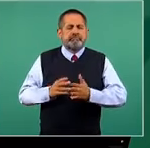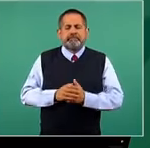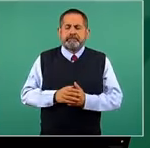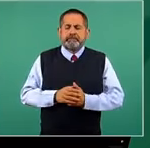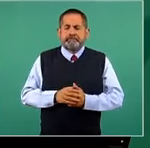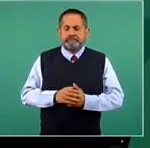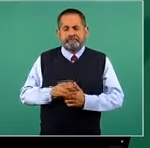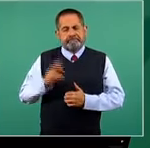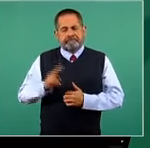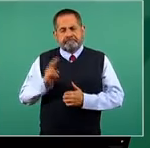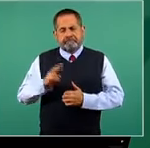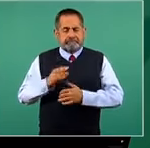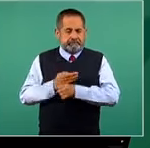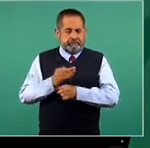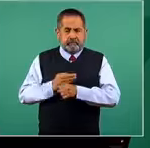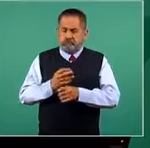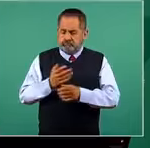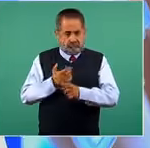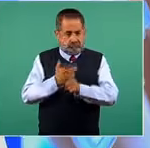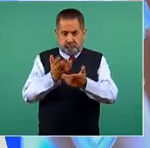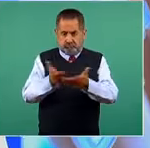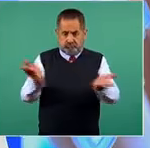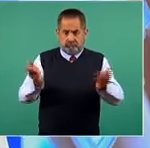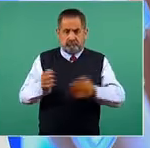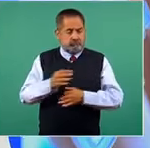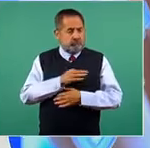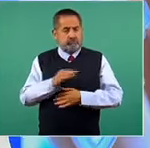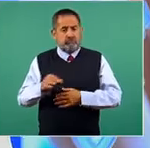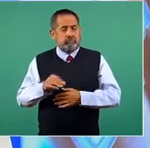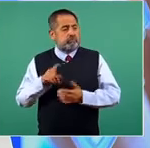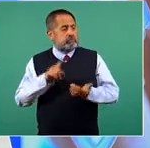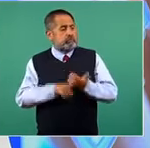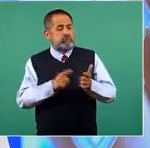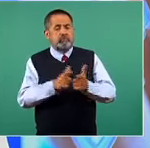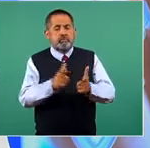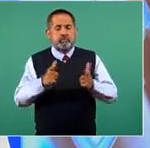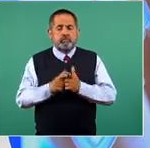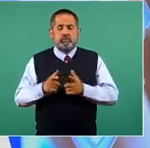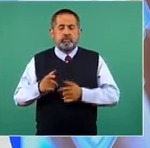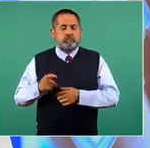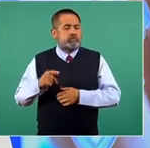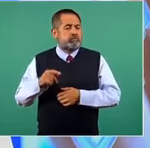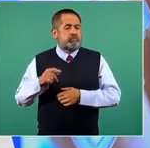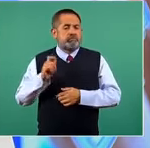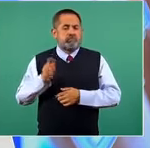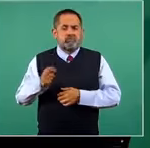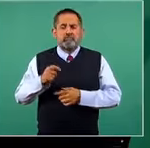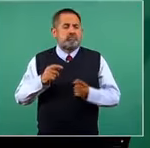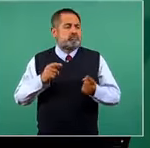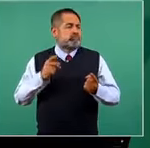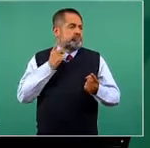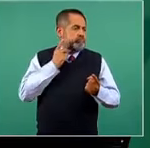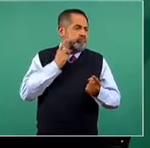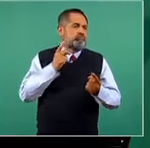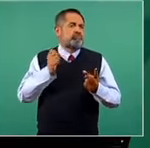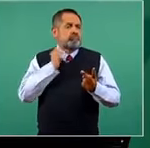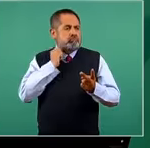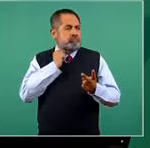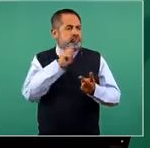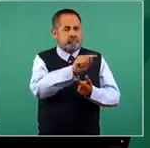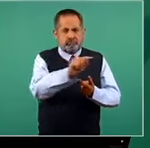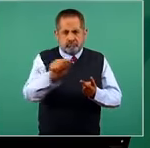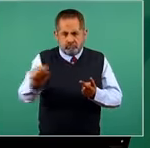afortunadamente están en libertad de hacerlo, las fuerzas políticas, representadas a veces por legisladoras y legisladores, a